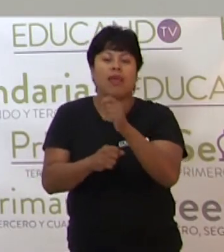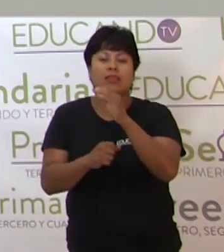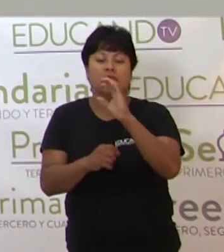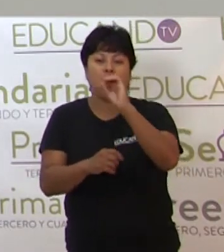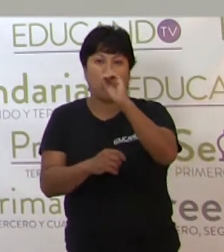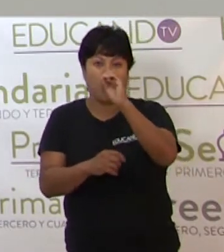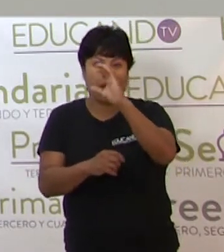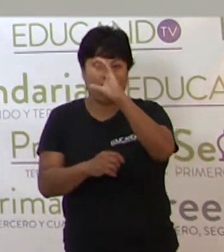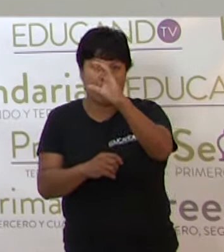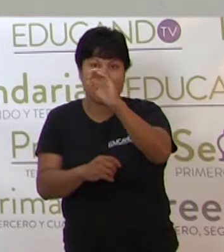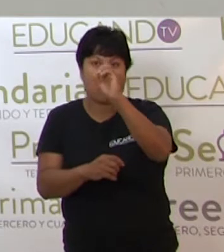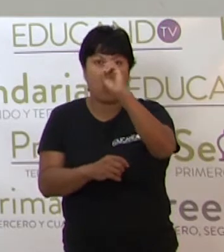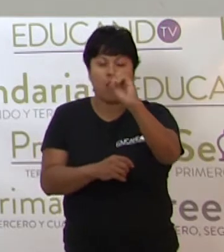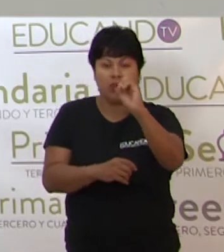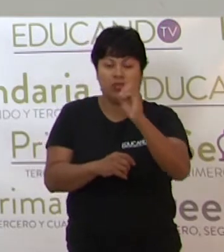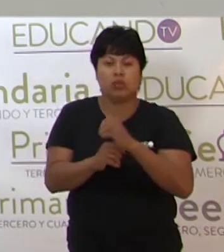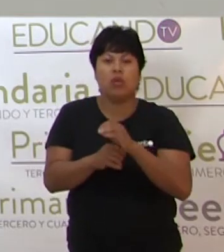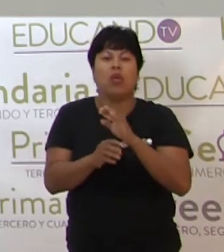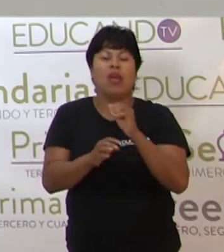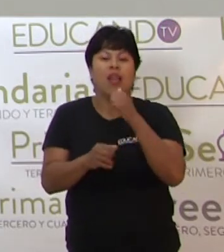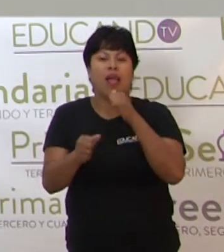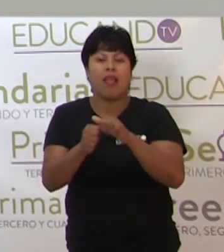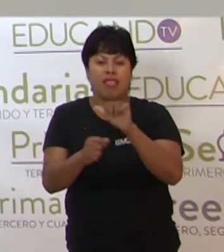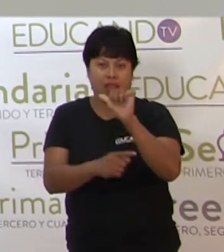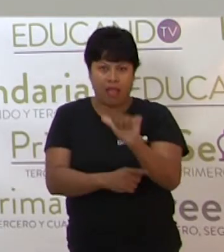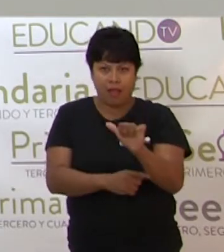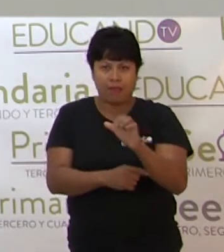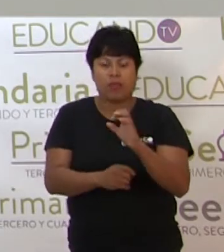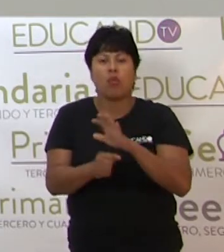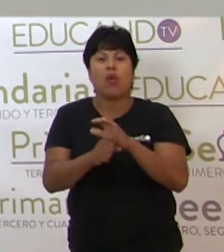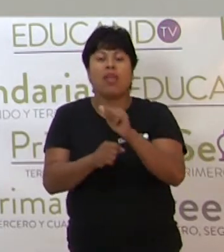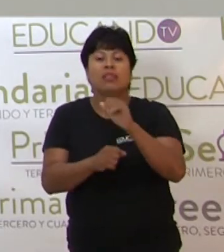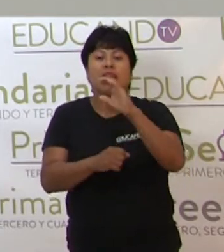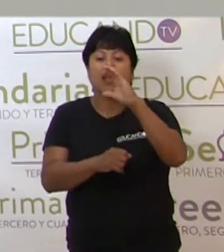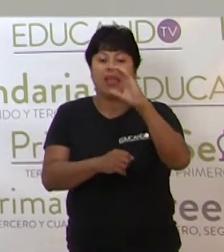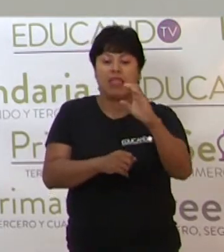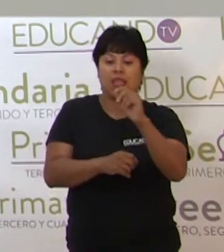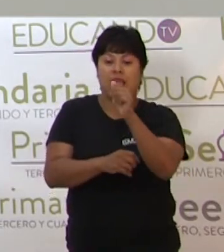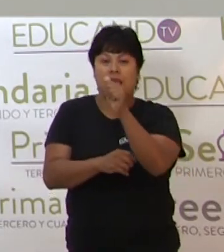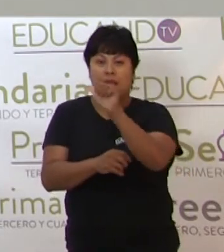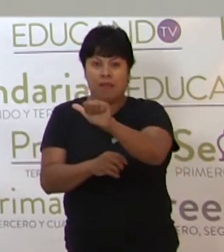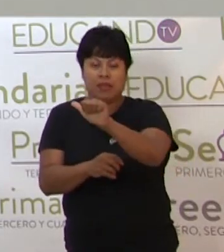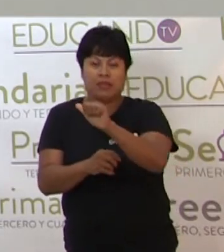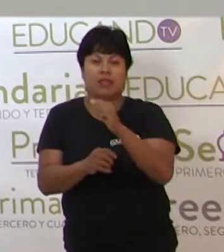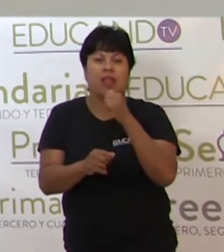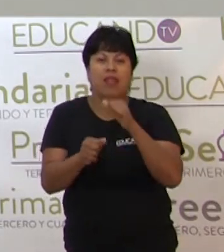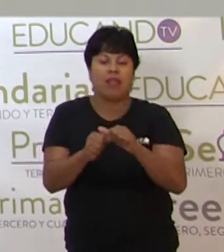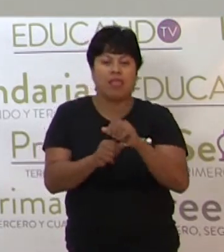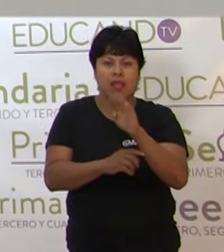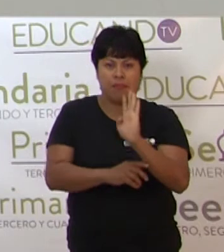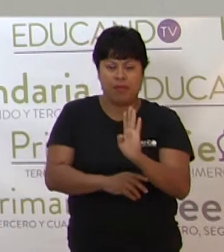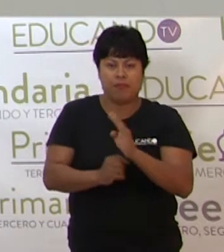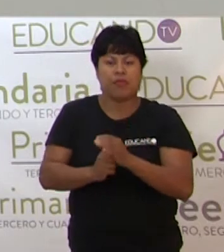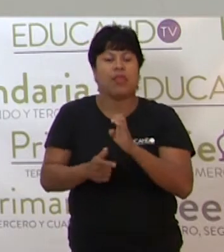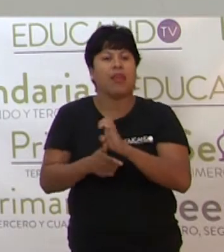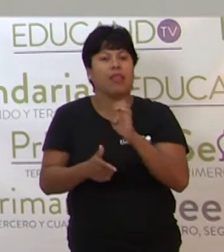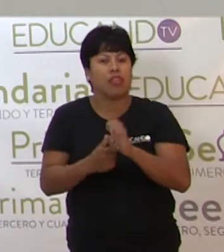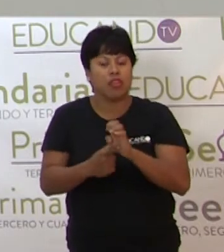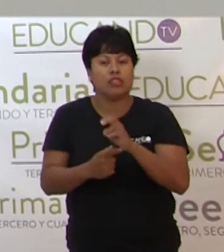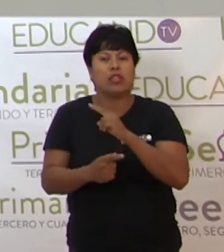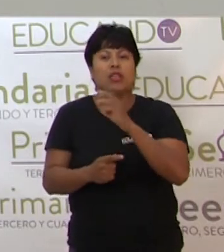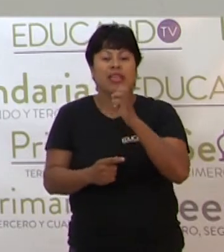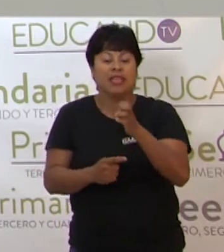cateto opuesto? ¿Sí? La letra A. ¿Y cuál es el cateto adyacente? La letra B. Entonces, tangente